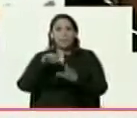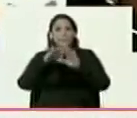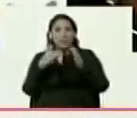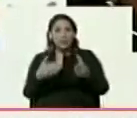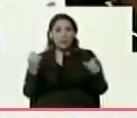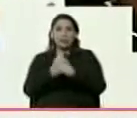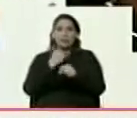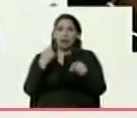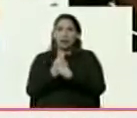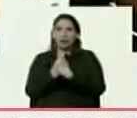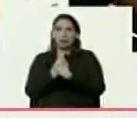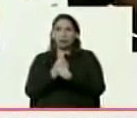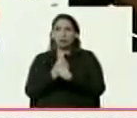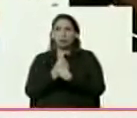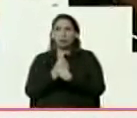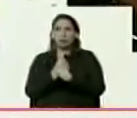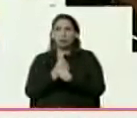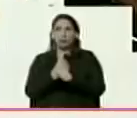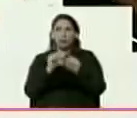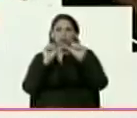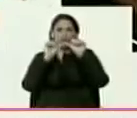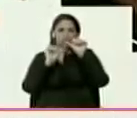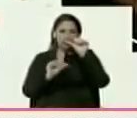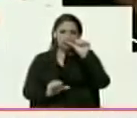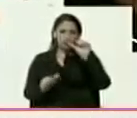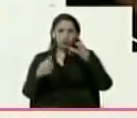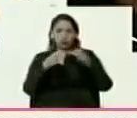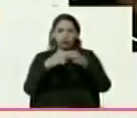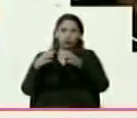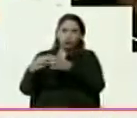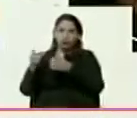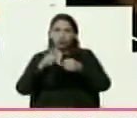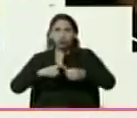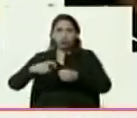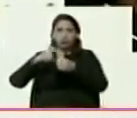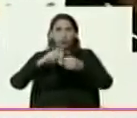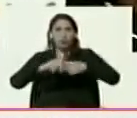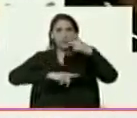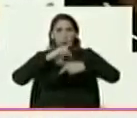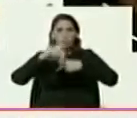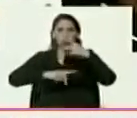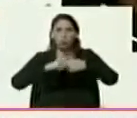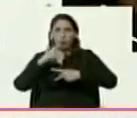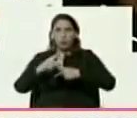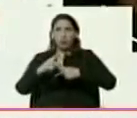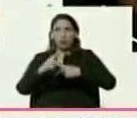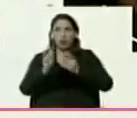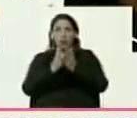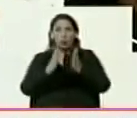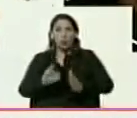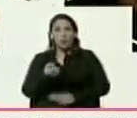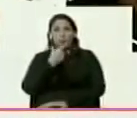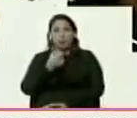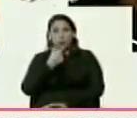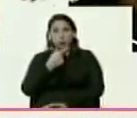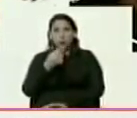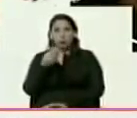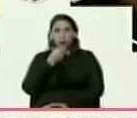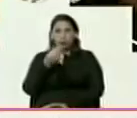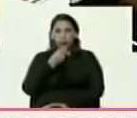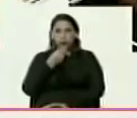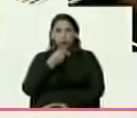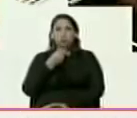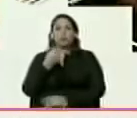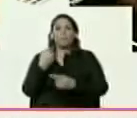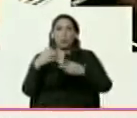trabajará en la definición, en la conformación del programa de petróleos por alimentos, medicamentos e insumos básicos